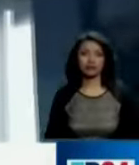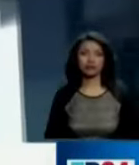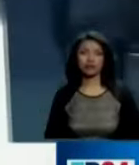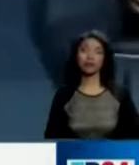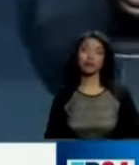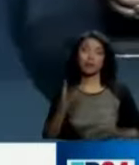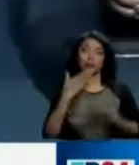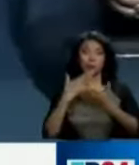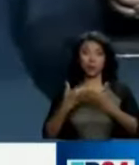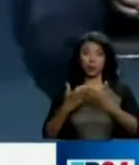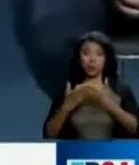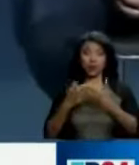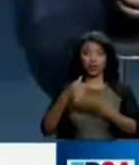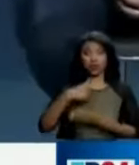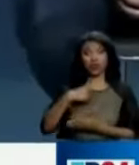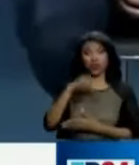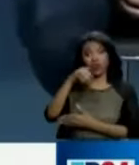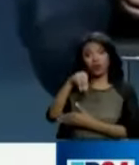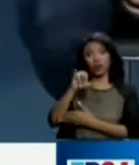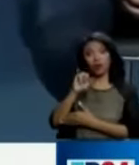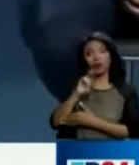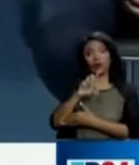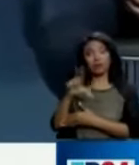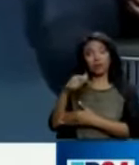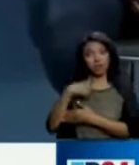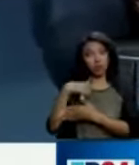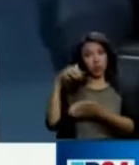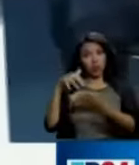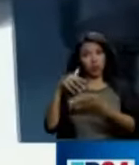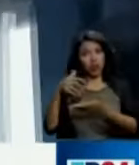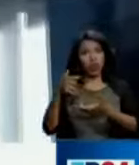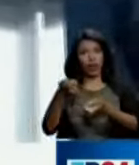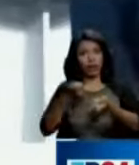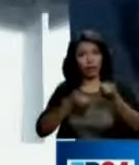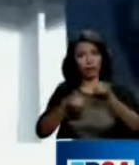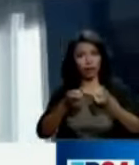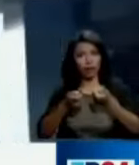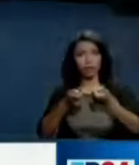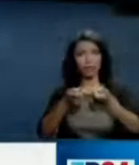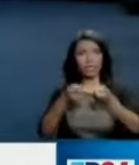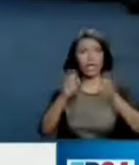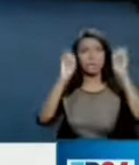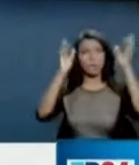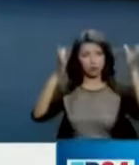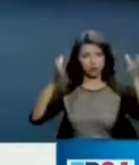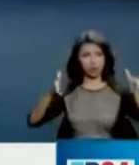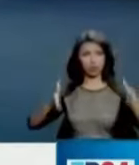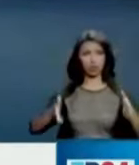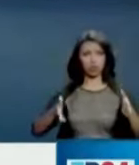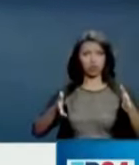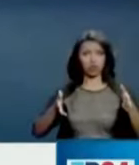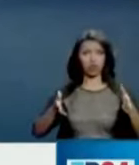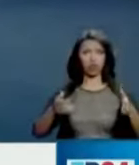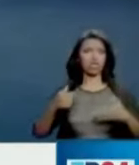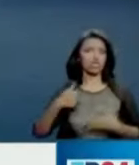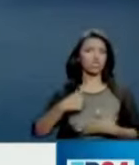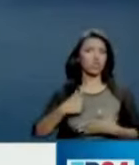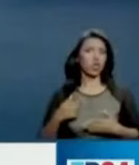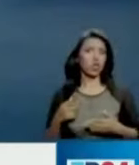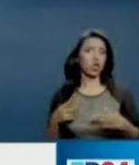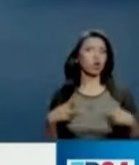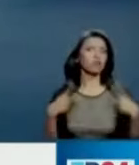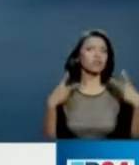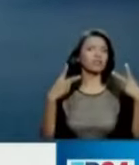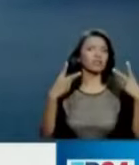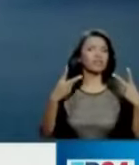la inequidad es monumental. Panamá ocupa el segundo lugar de América Latina, quinto del mundo, donde